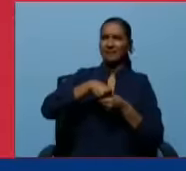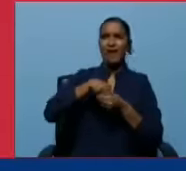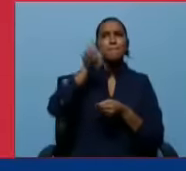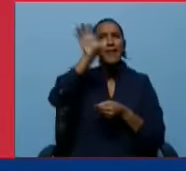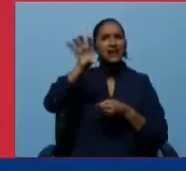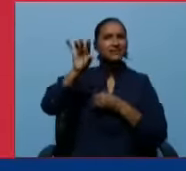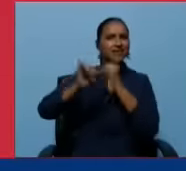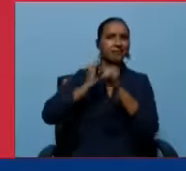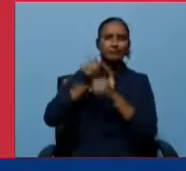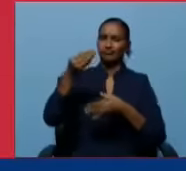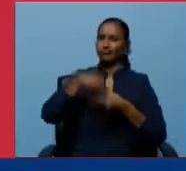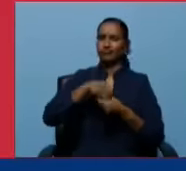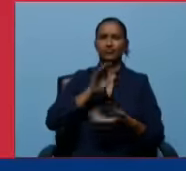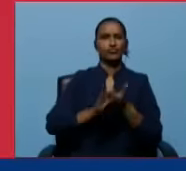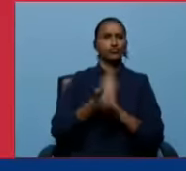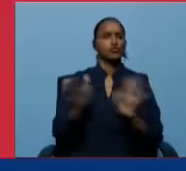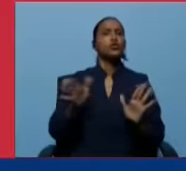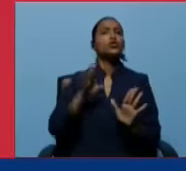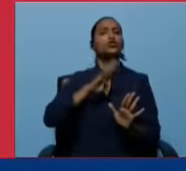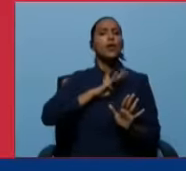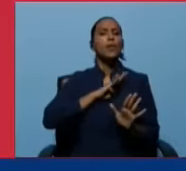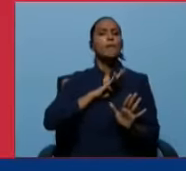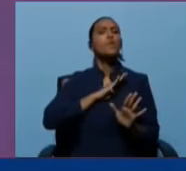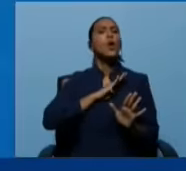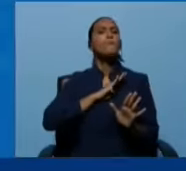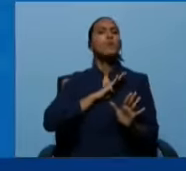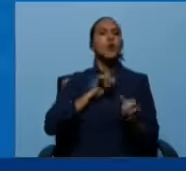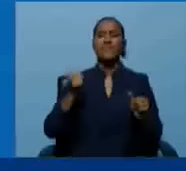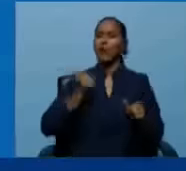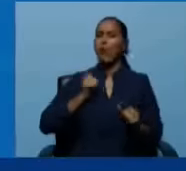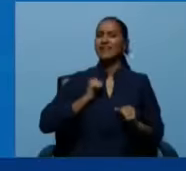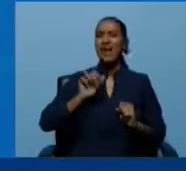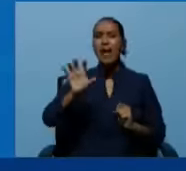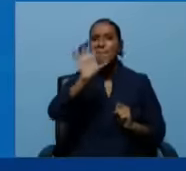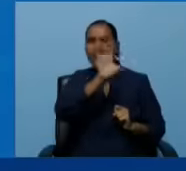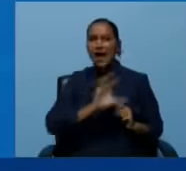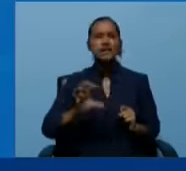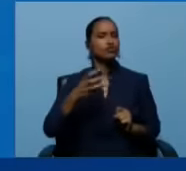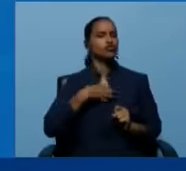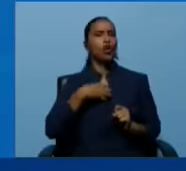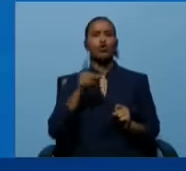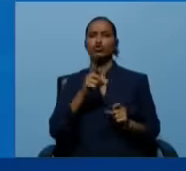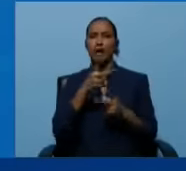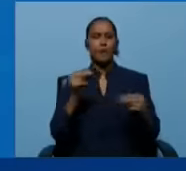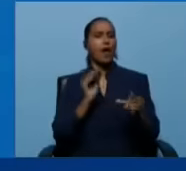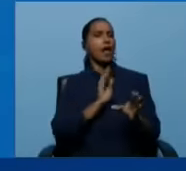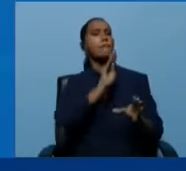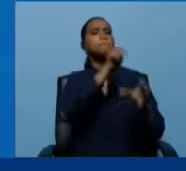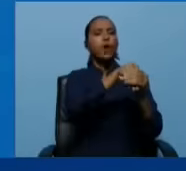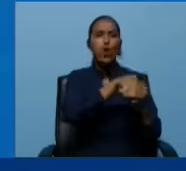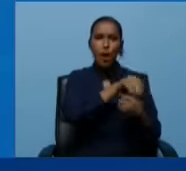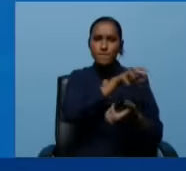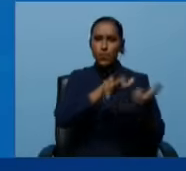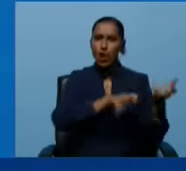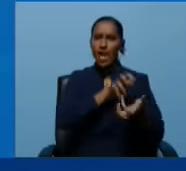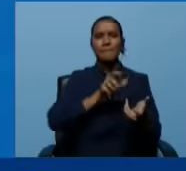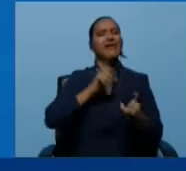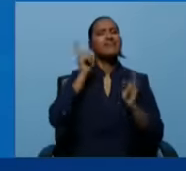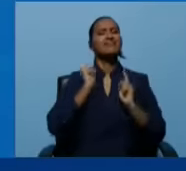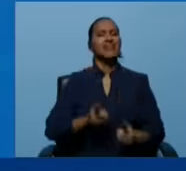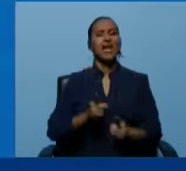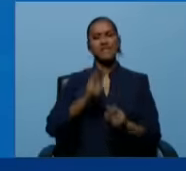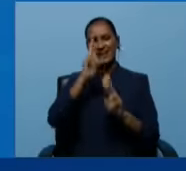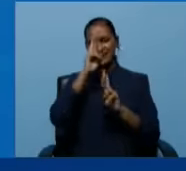indirectamente, en los asuntos internos de cualquier otro Estado y de respetar plenamente el derecho inalienable de